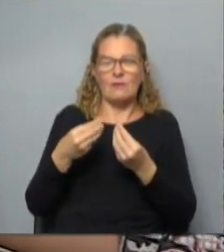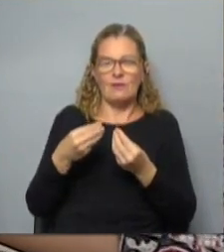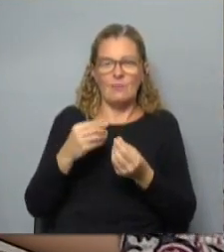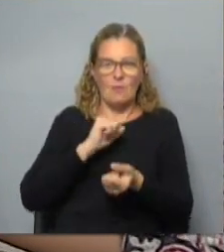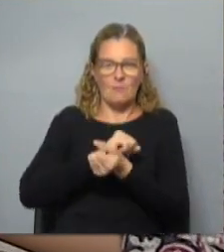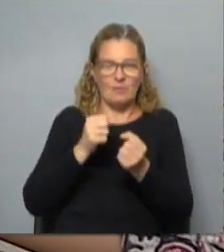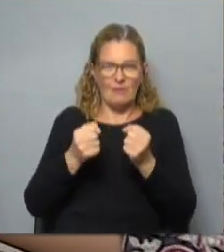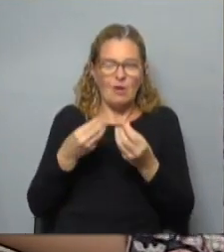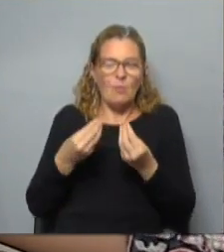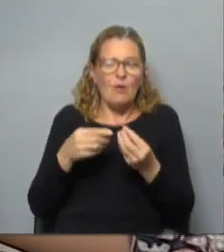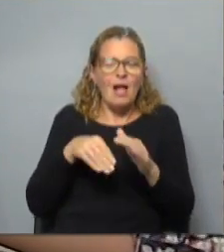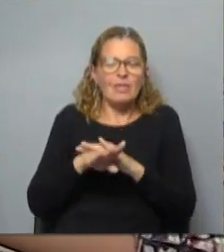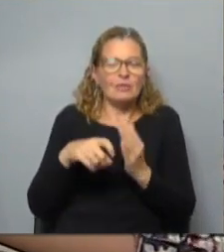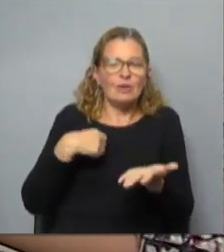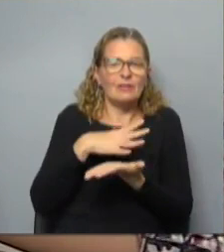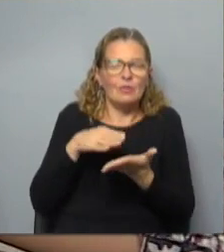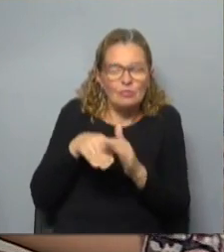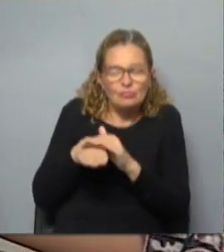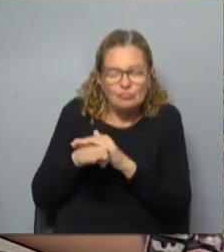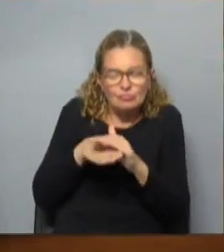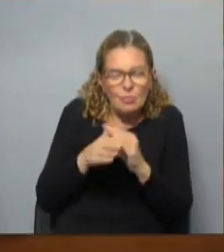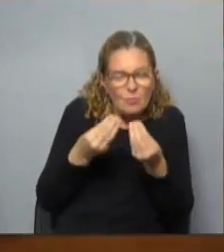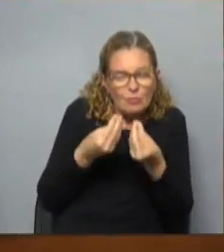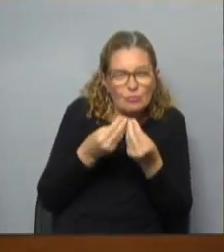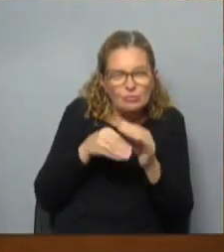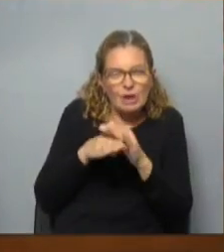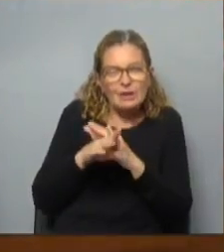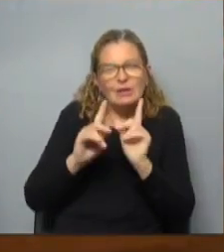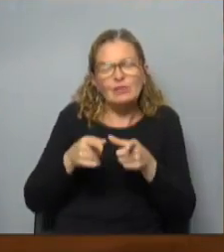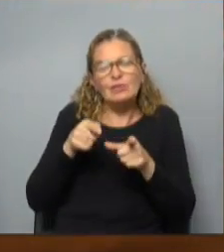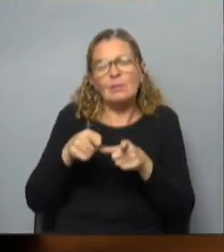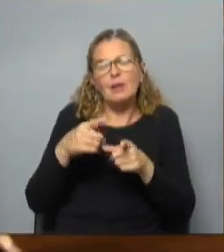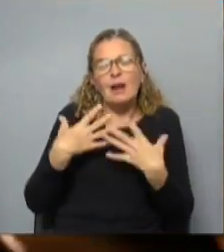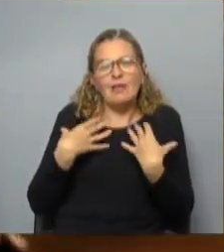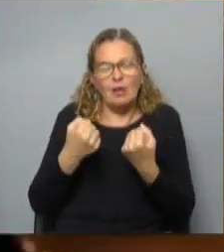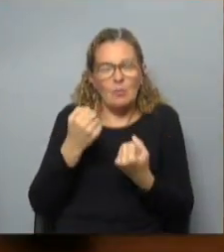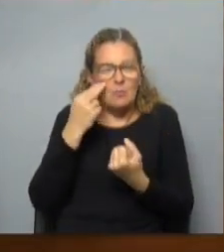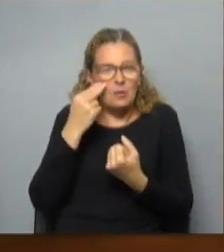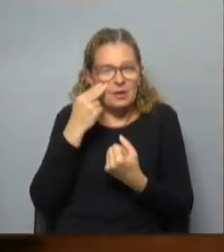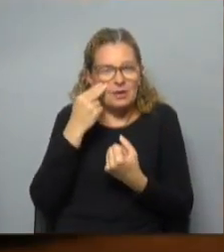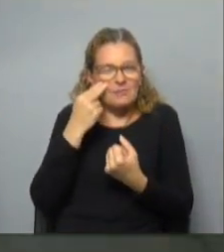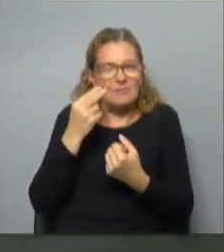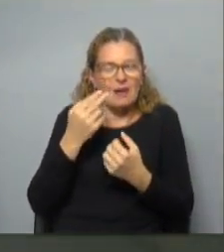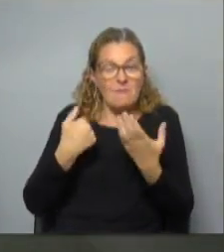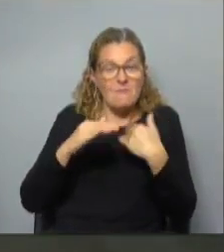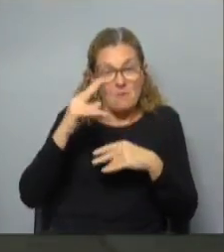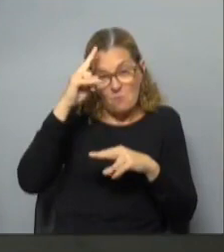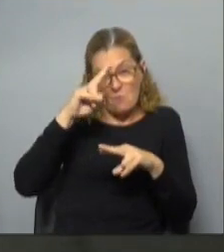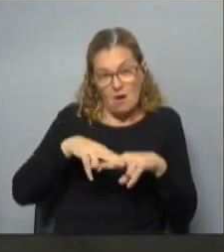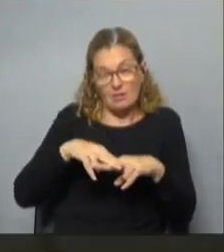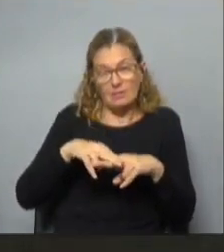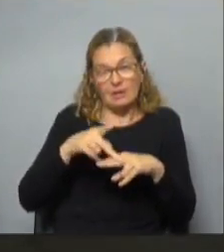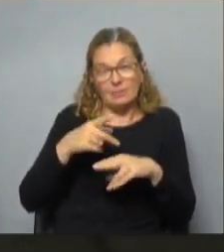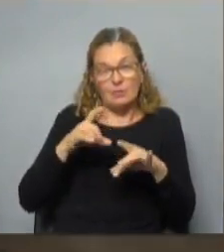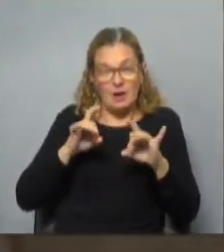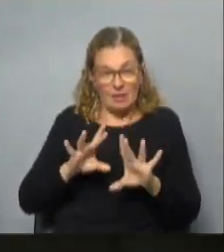privadas muertas las personas en las condiciones de hacinamiento se tiene impacto por supuesto en la salud este año que se registraron más muertes por